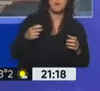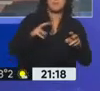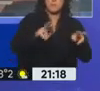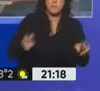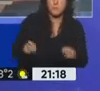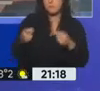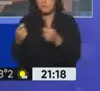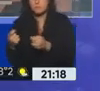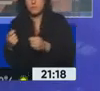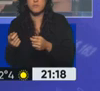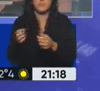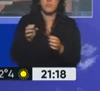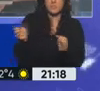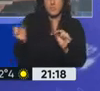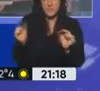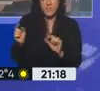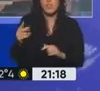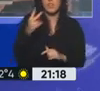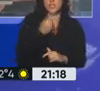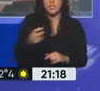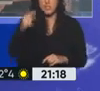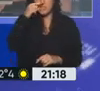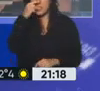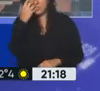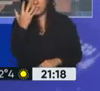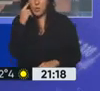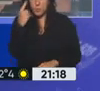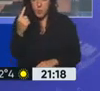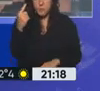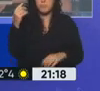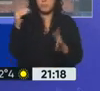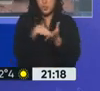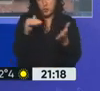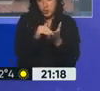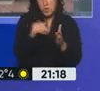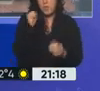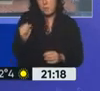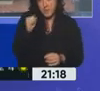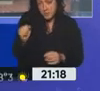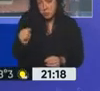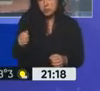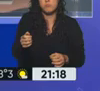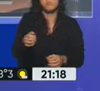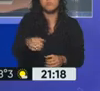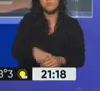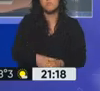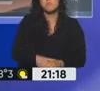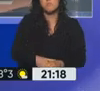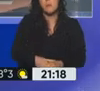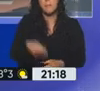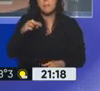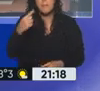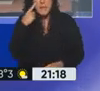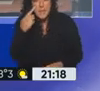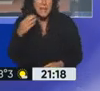el primer trimestre del año. Fue de 275.000 millones de pesos, lo que en términos del PBI